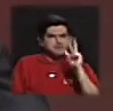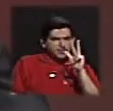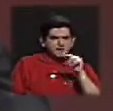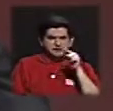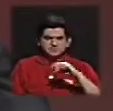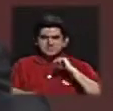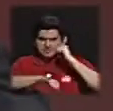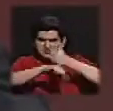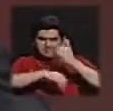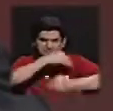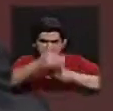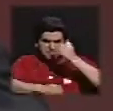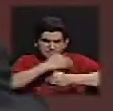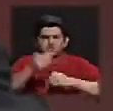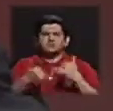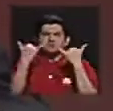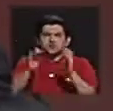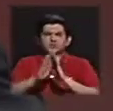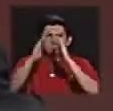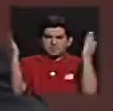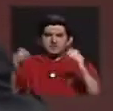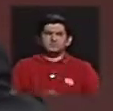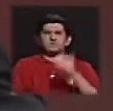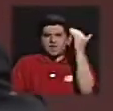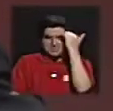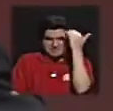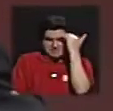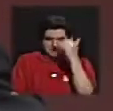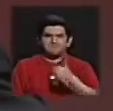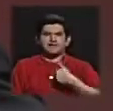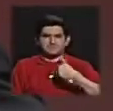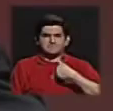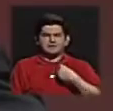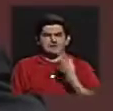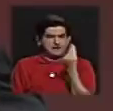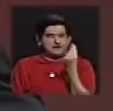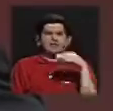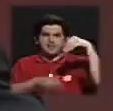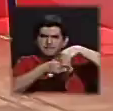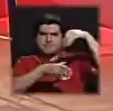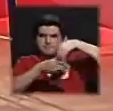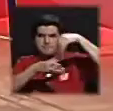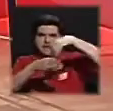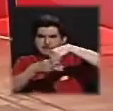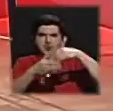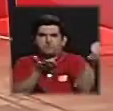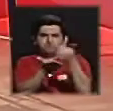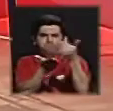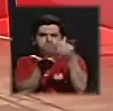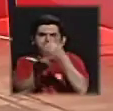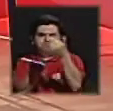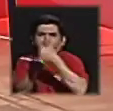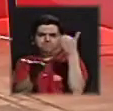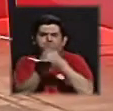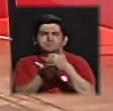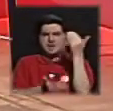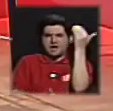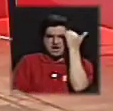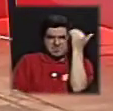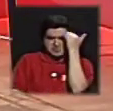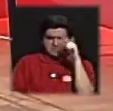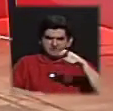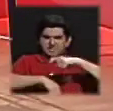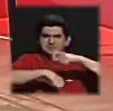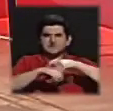andamiaje administrativo para la apertura, se sabía que iban a entrar los fondos, sabía que iban a haber fondos y se sabía cuáles eran